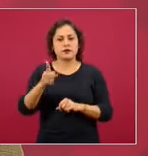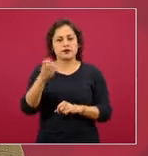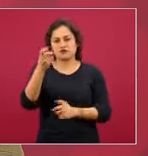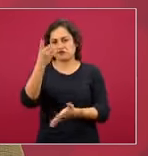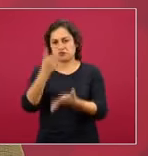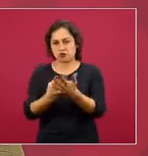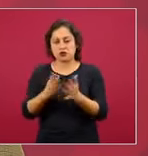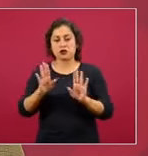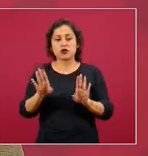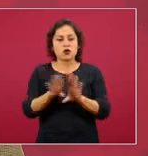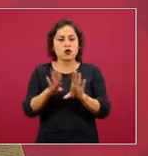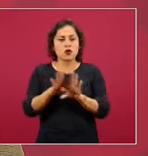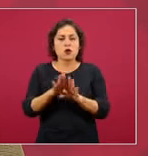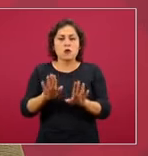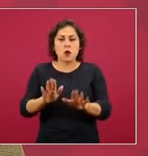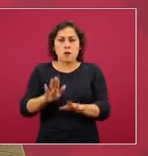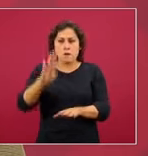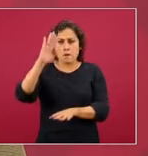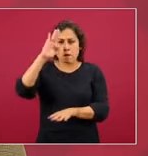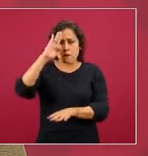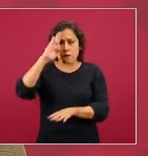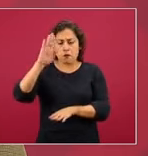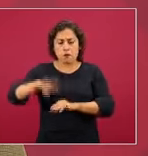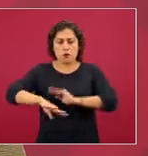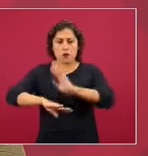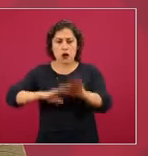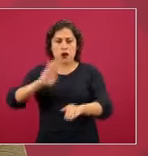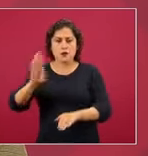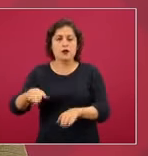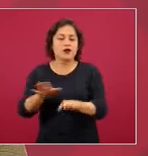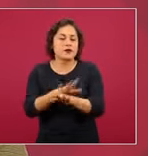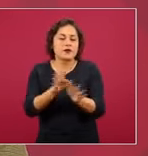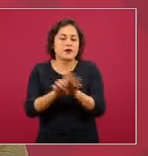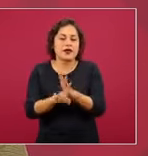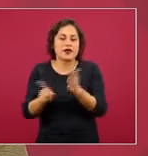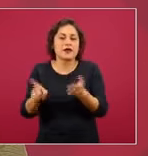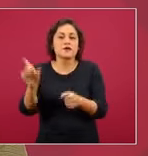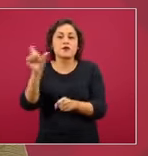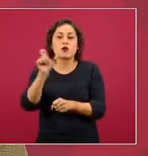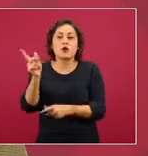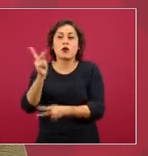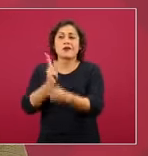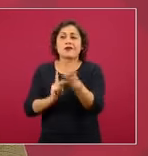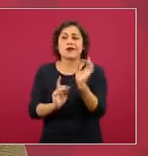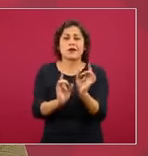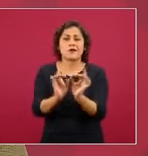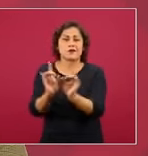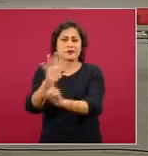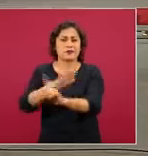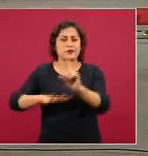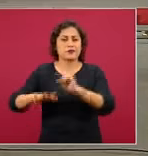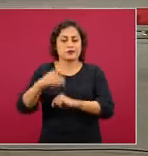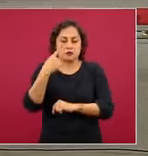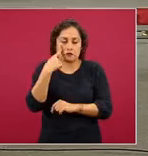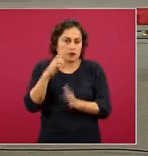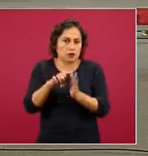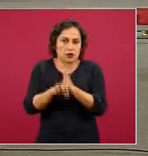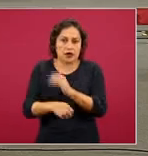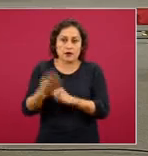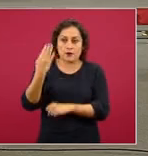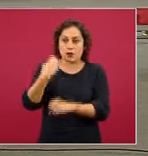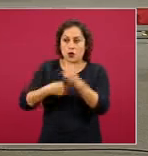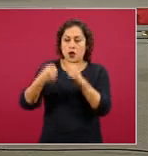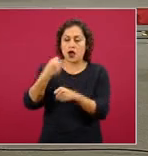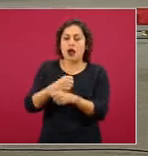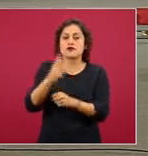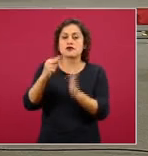exceso es tan sensible también que a veces cuando hay desastres, digamos, cuando uno ve, por ejemplo, el año 2017, de repente hay